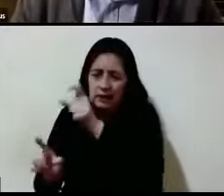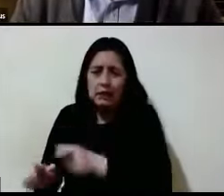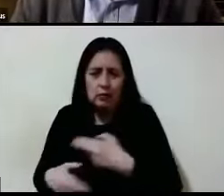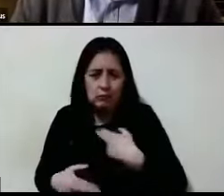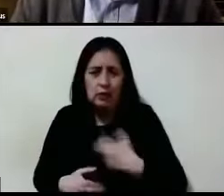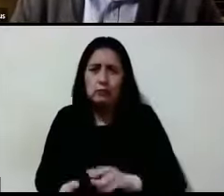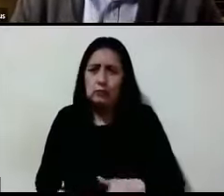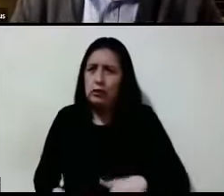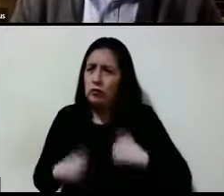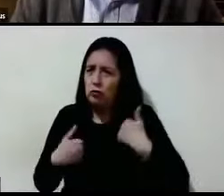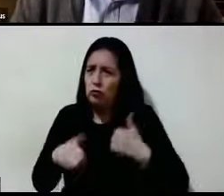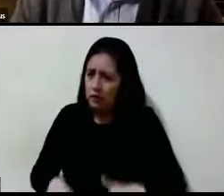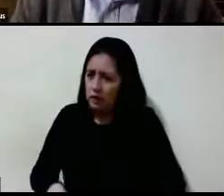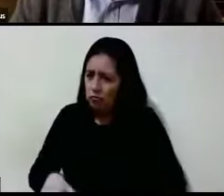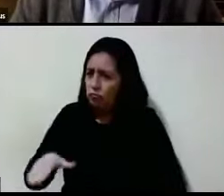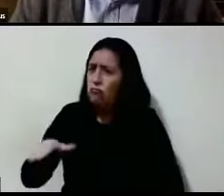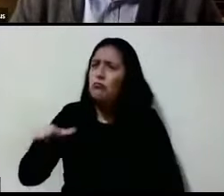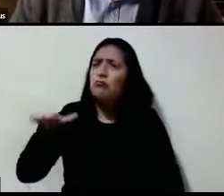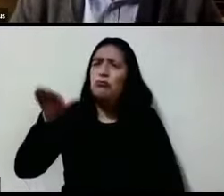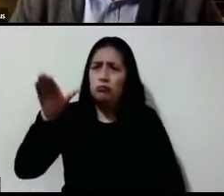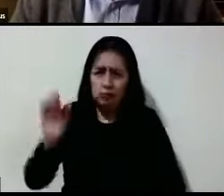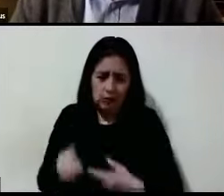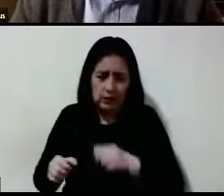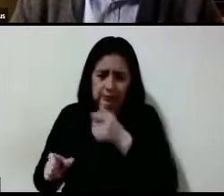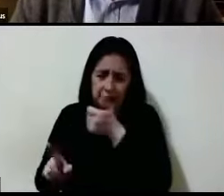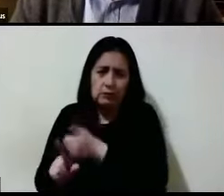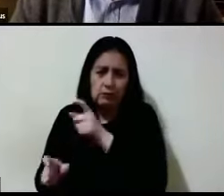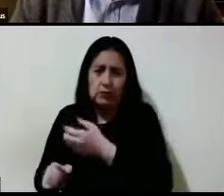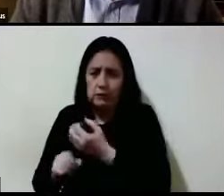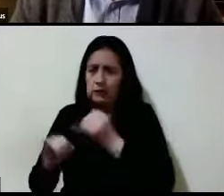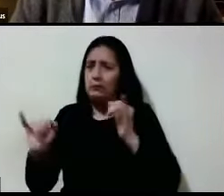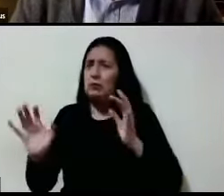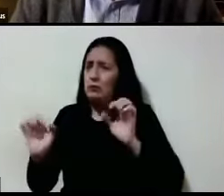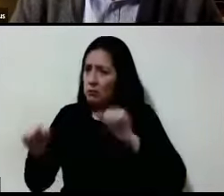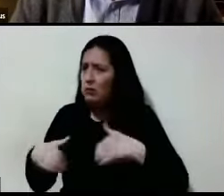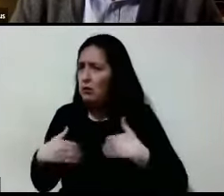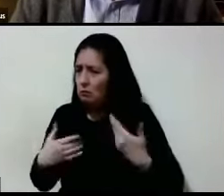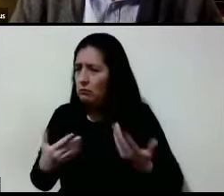vida, el ser humano que ha logrado autonomía va a poder ser un ser